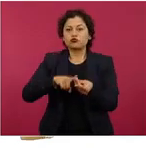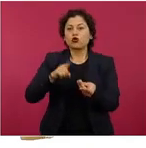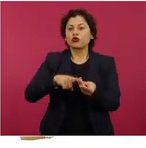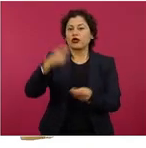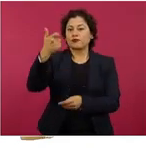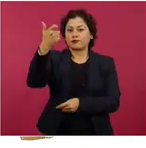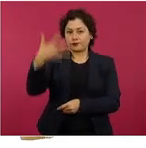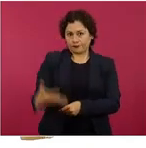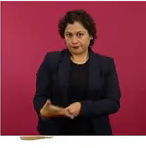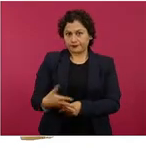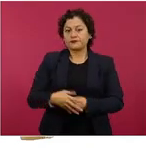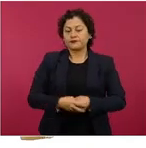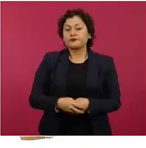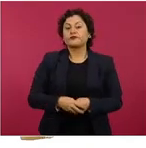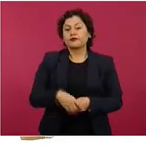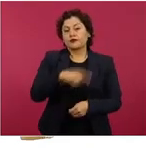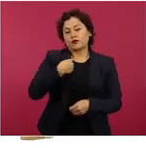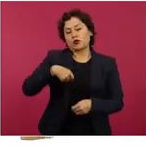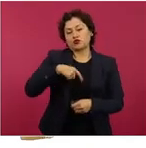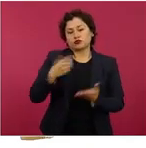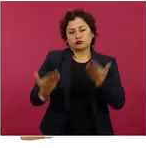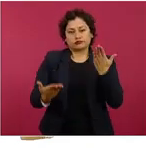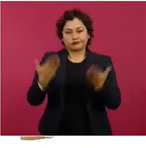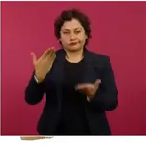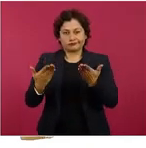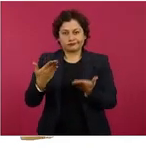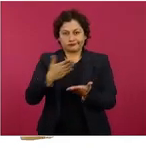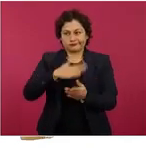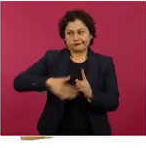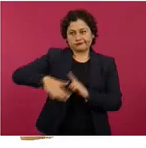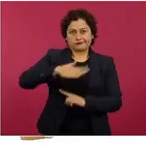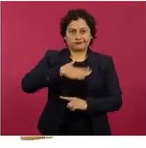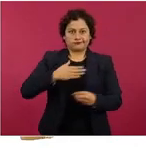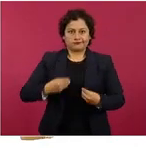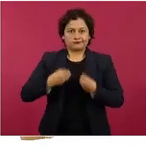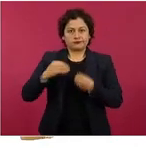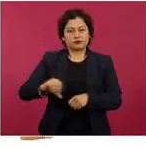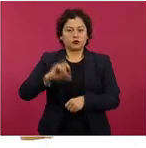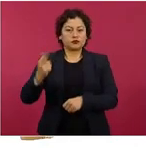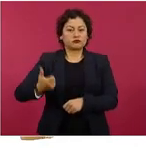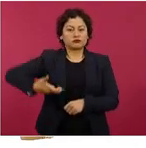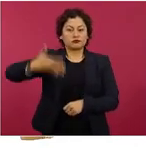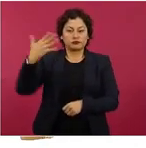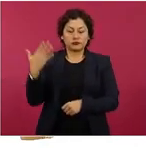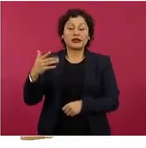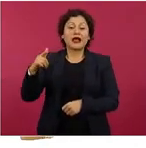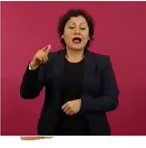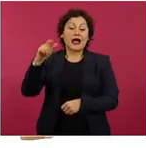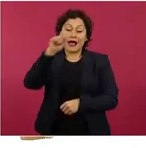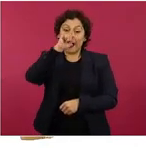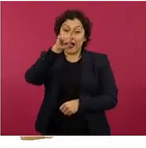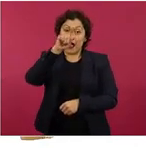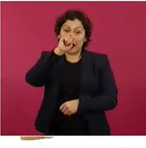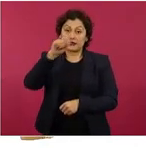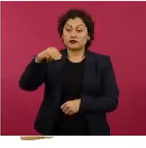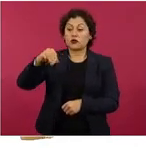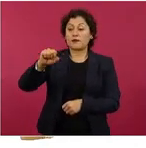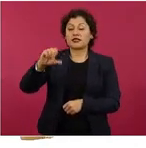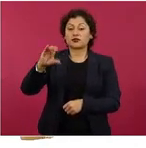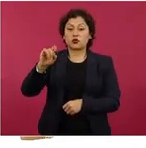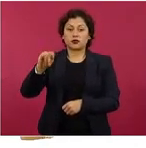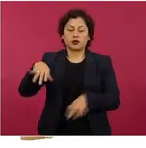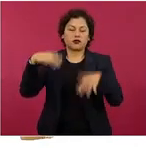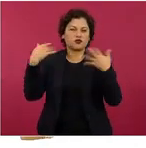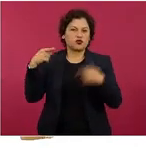podamos nosotros también hacer la comparación en donde vivimos. Las más caras, Mascota, Jalisco, esta se pasa de rosca con